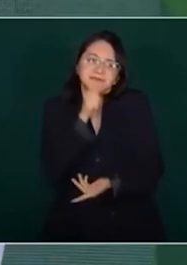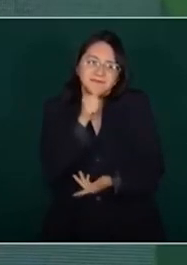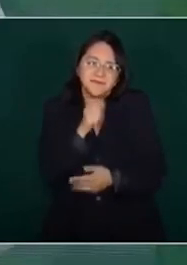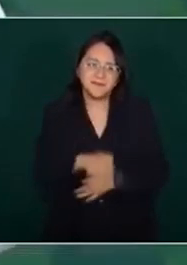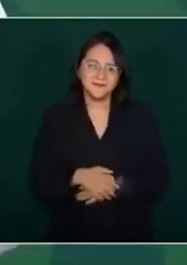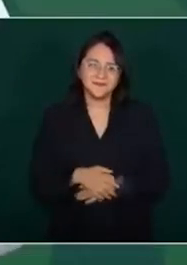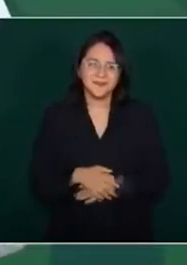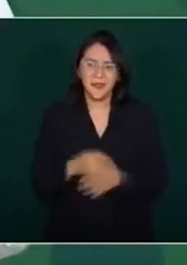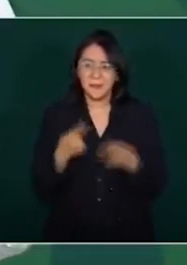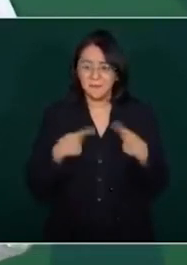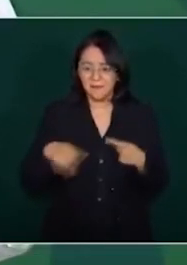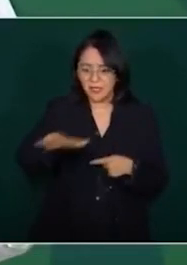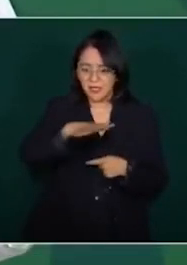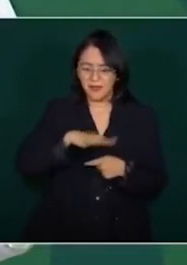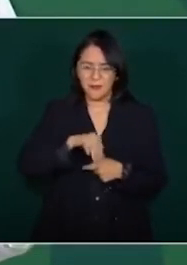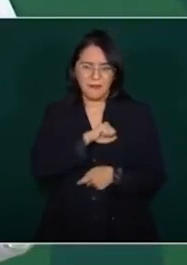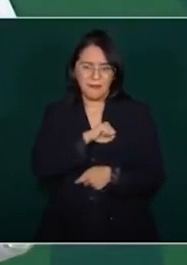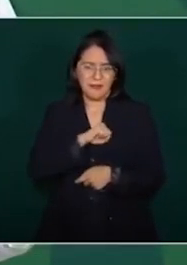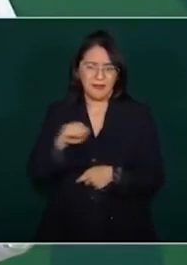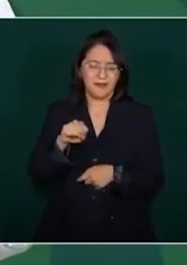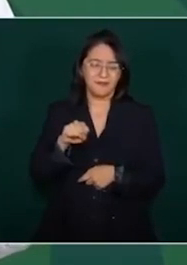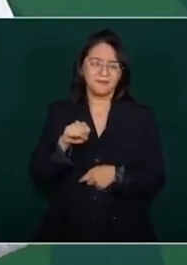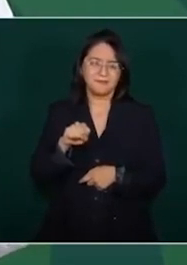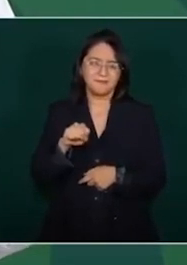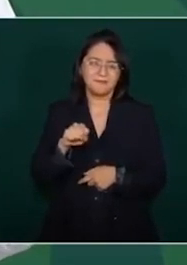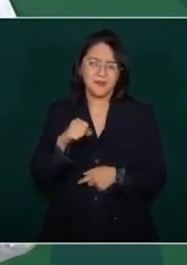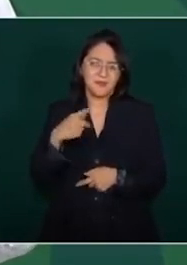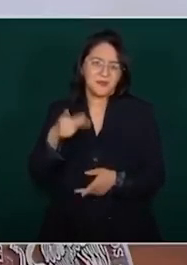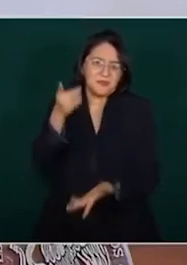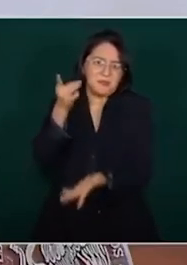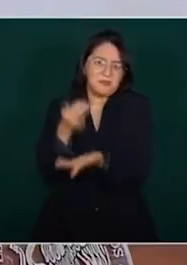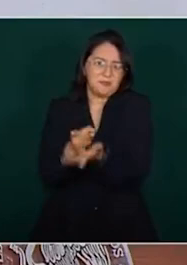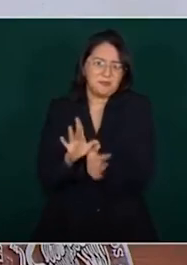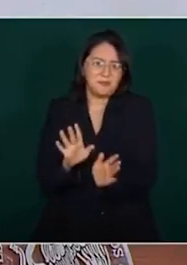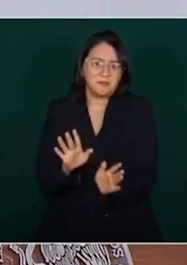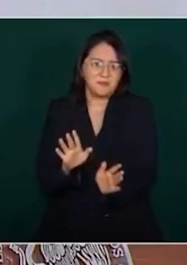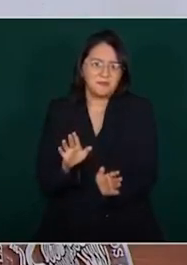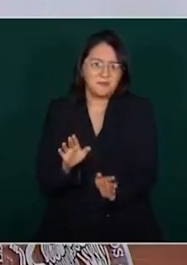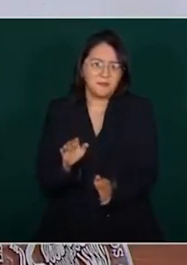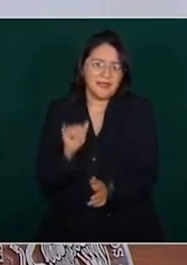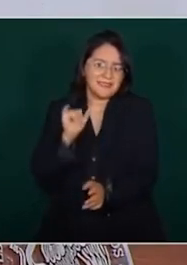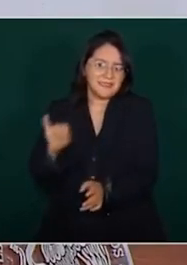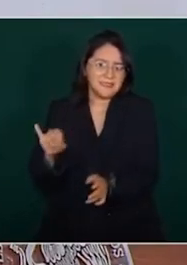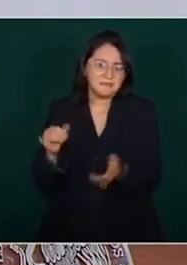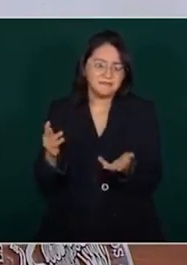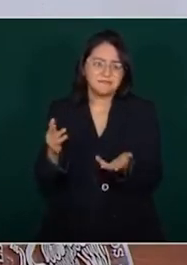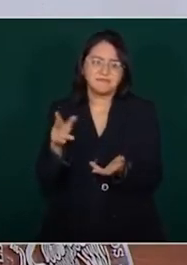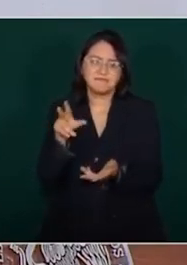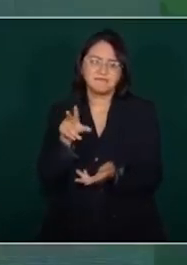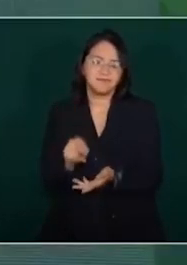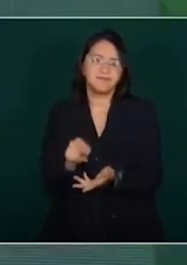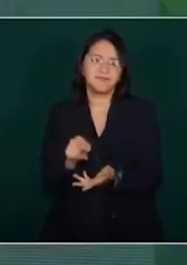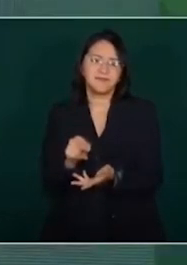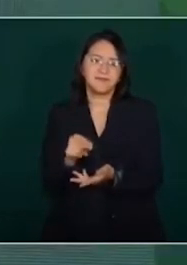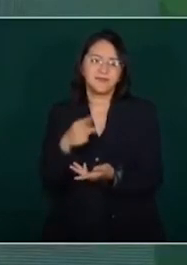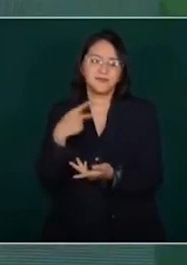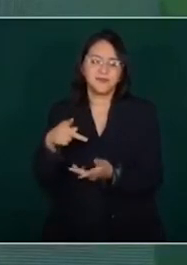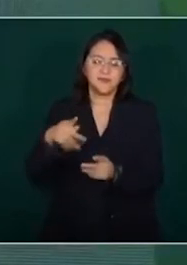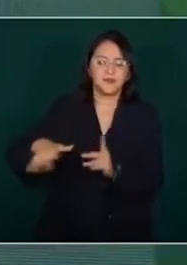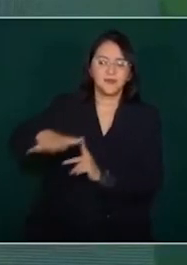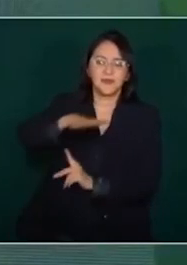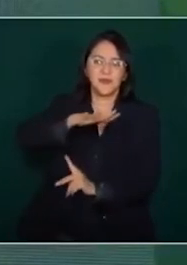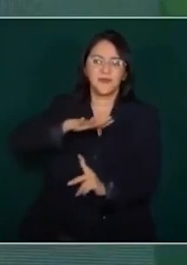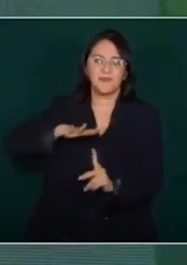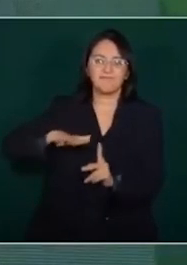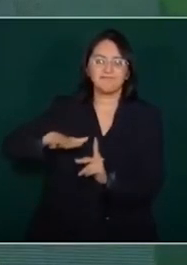La gente no es mala por naturaleza. Son las circunstancias las